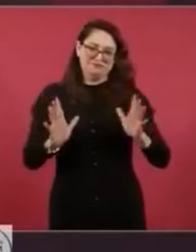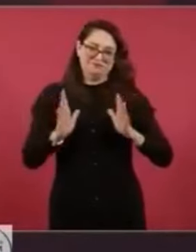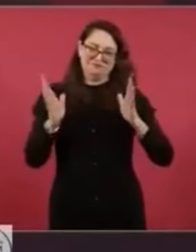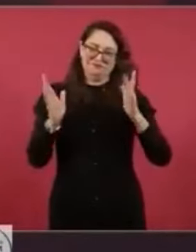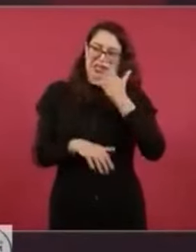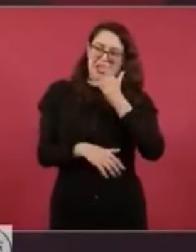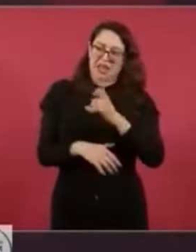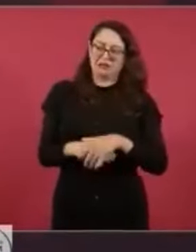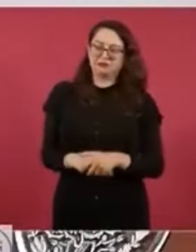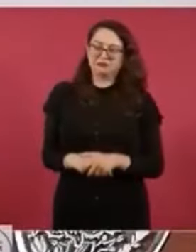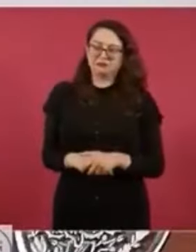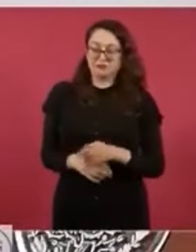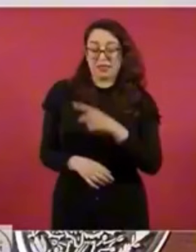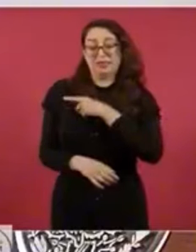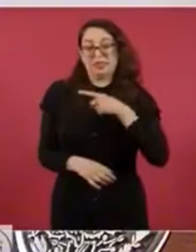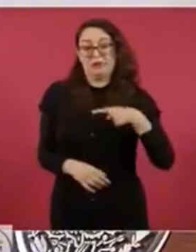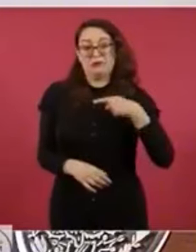entera la